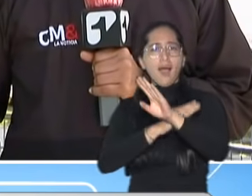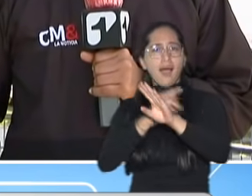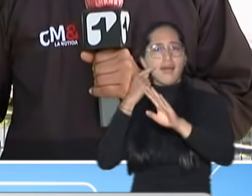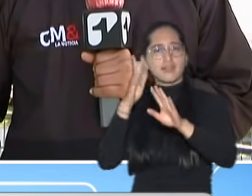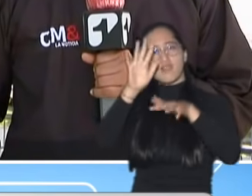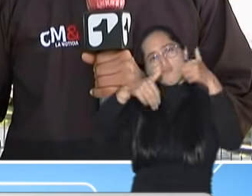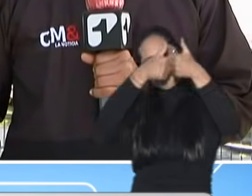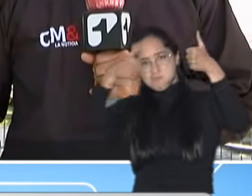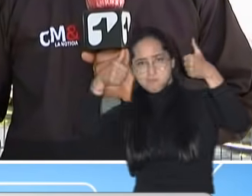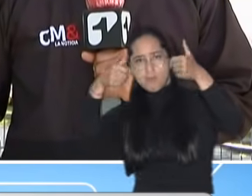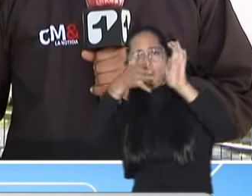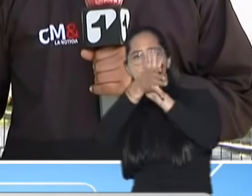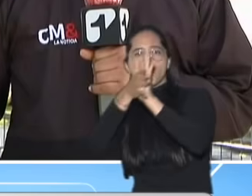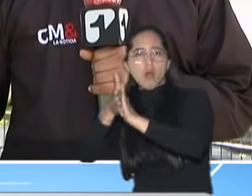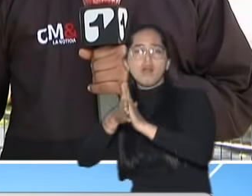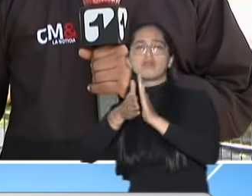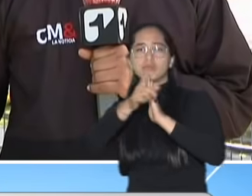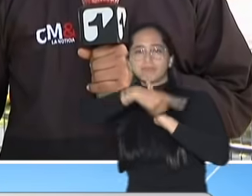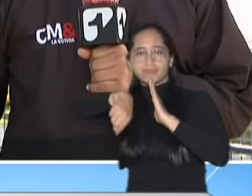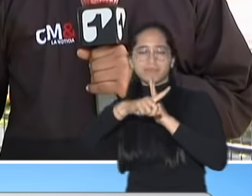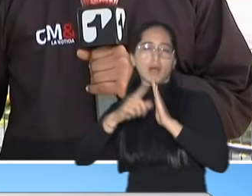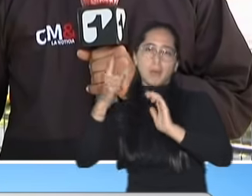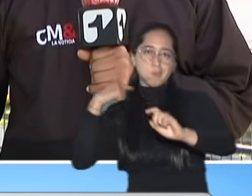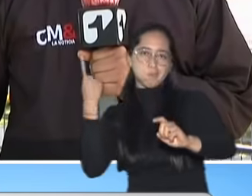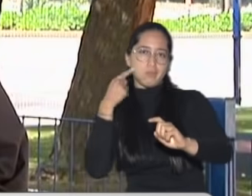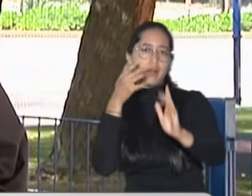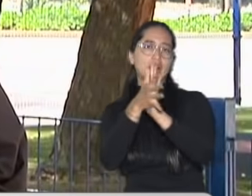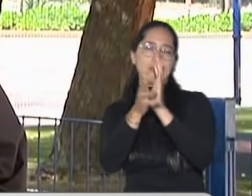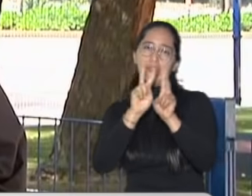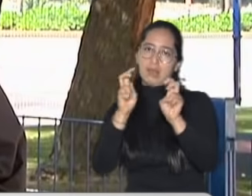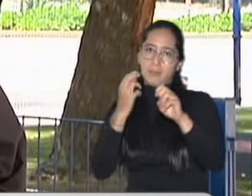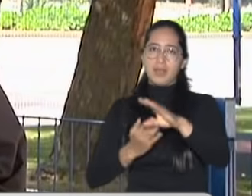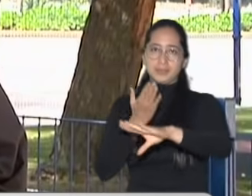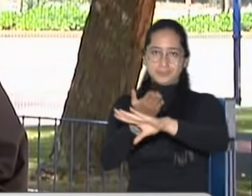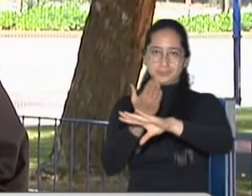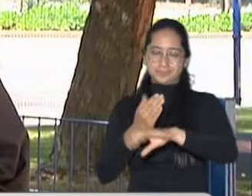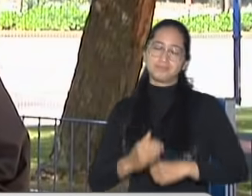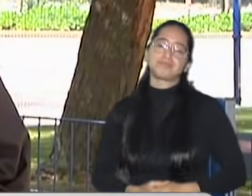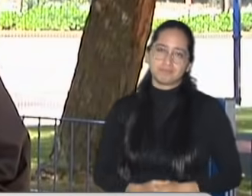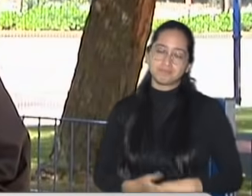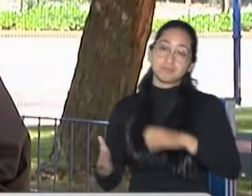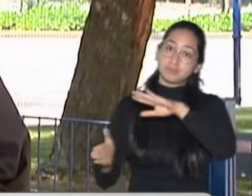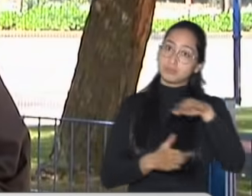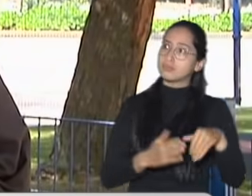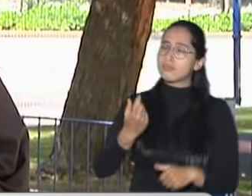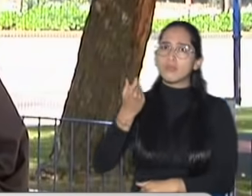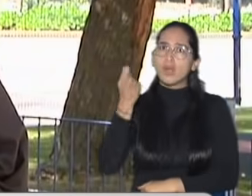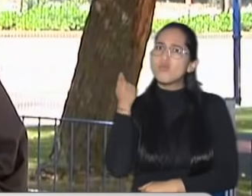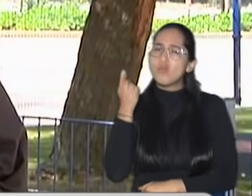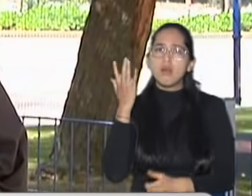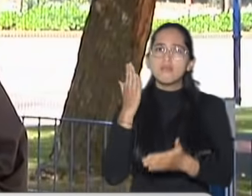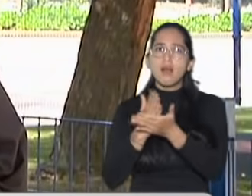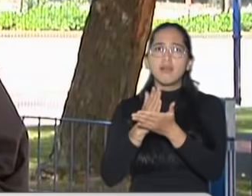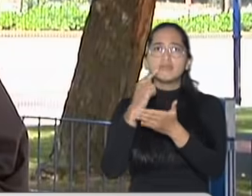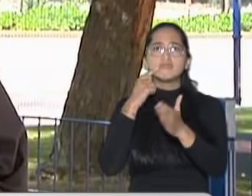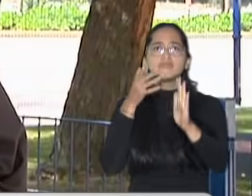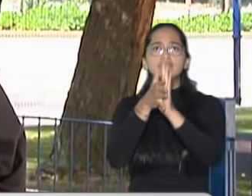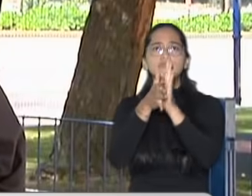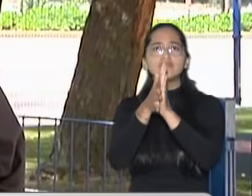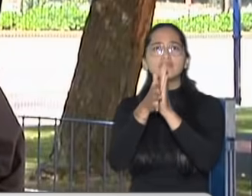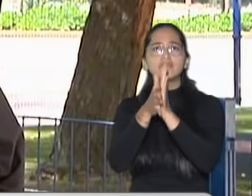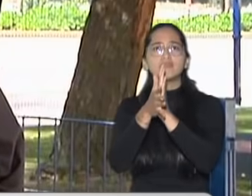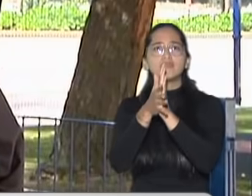las autoridades locales. En otras noticias, hace pocos minutos acaba de confirmarse la aprehensión